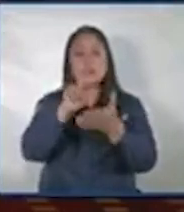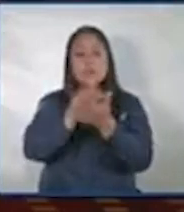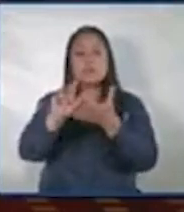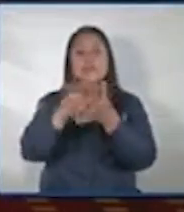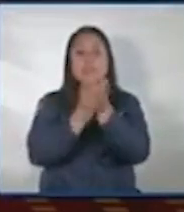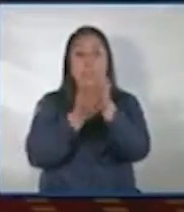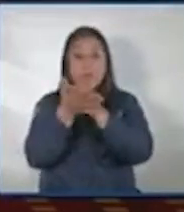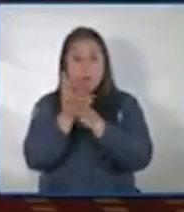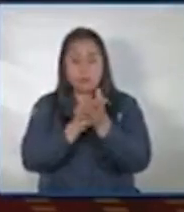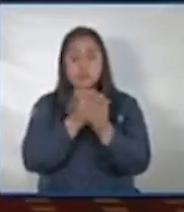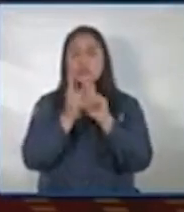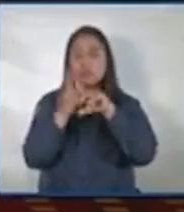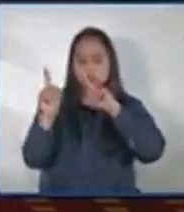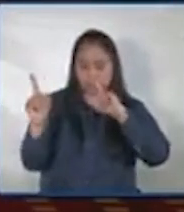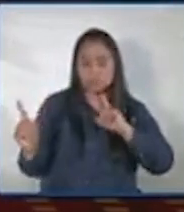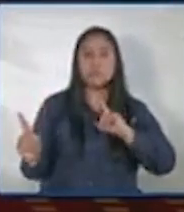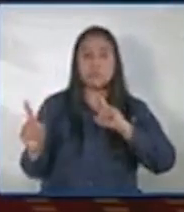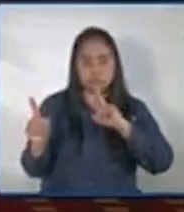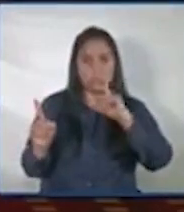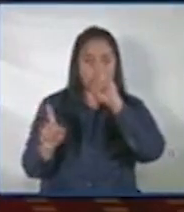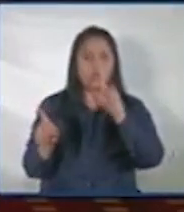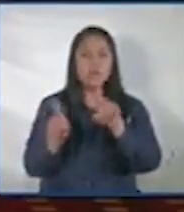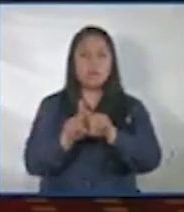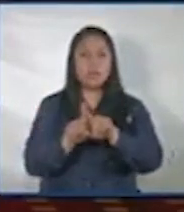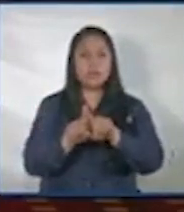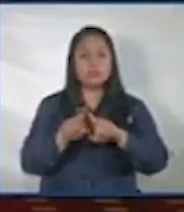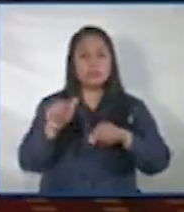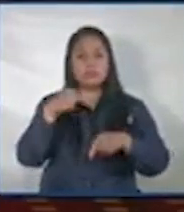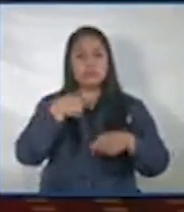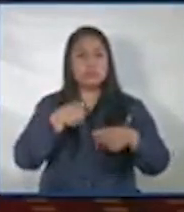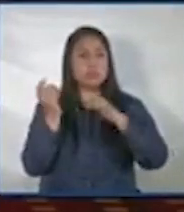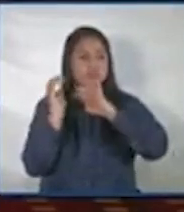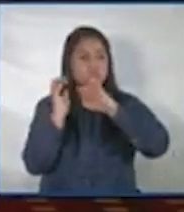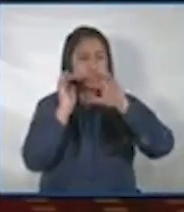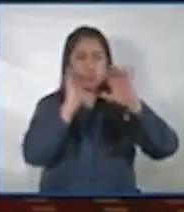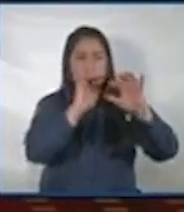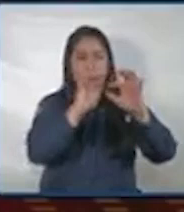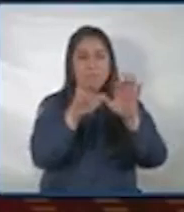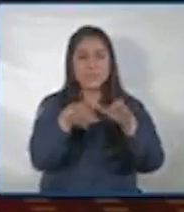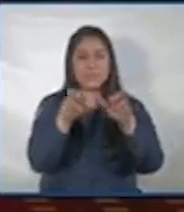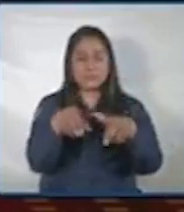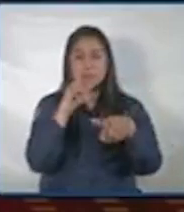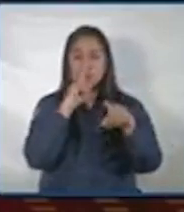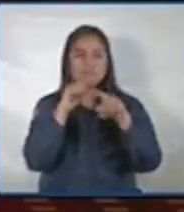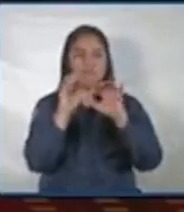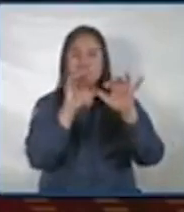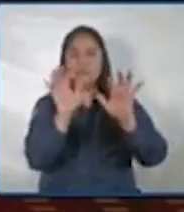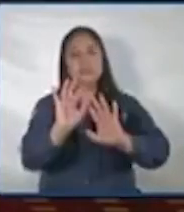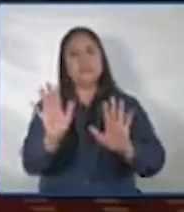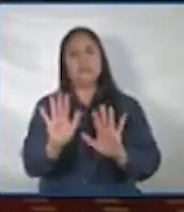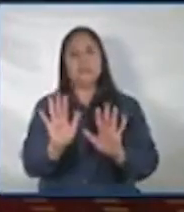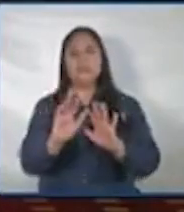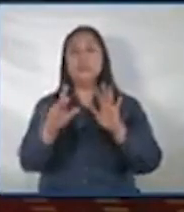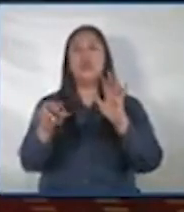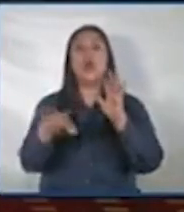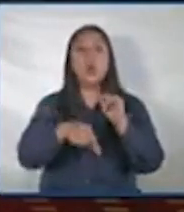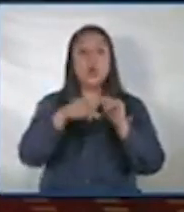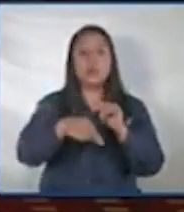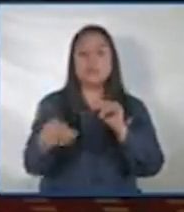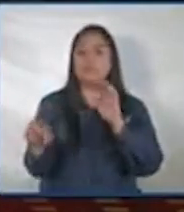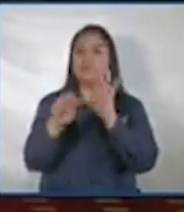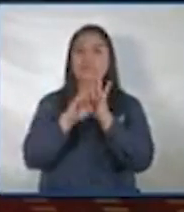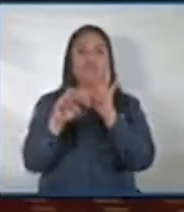el distanciamiento social. Se limitan las concentraciones de personas, se prohíbe o suspende toda clase